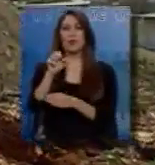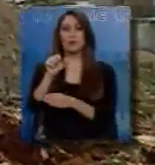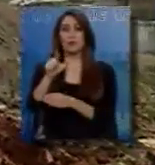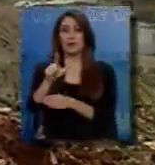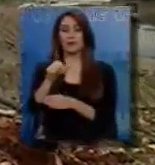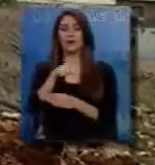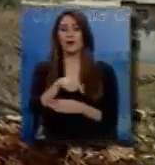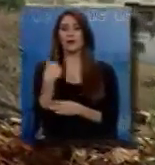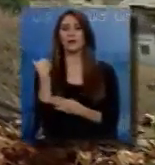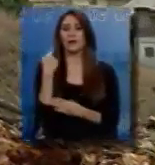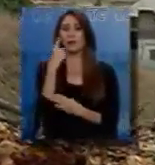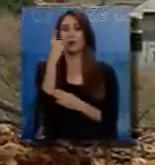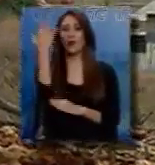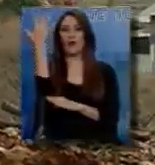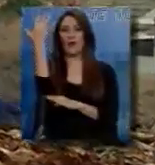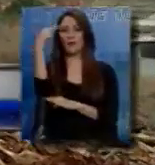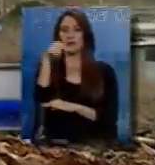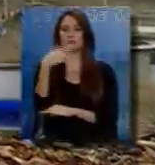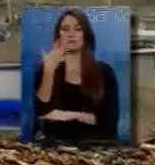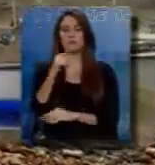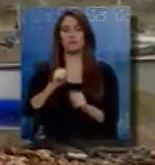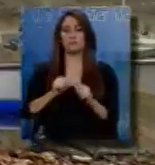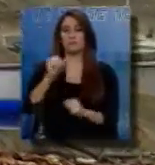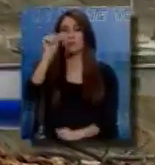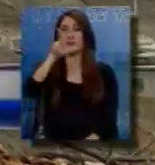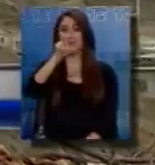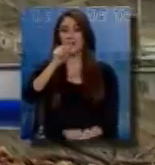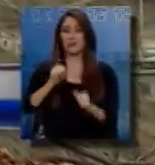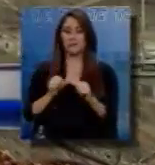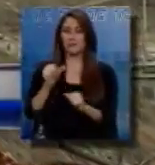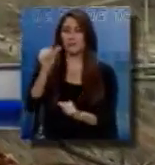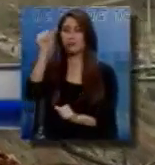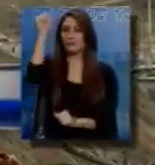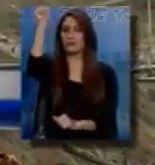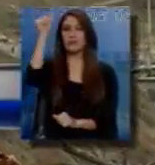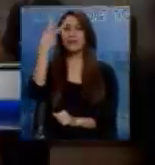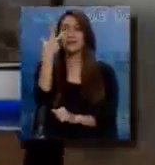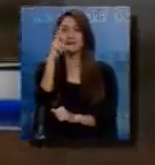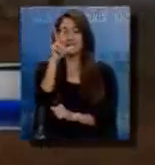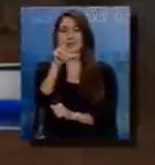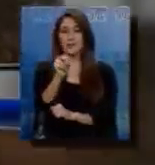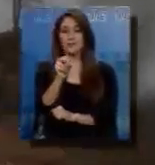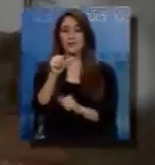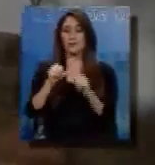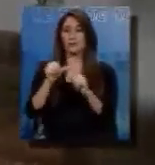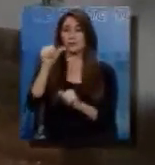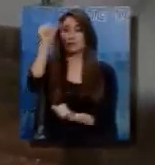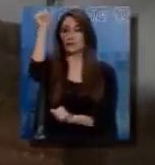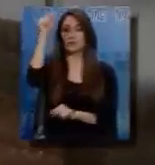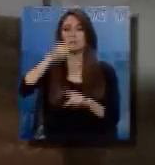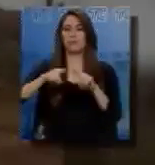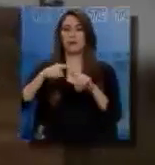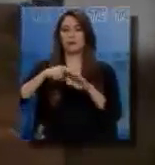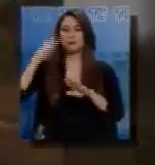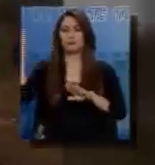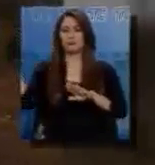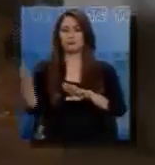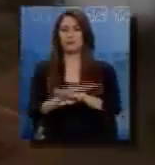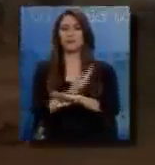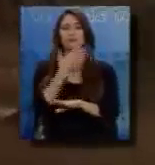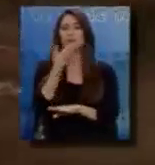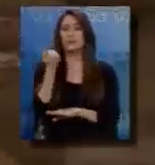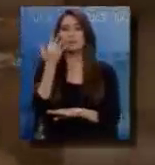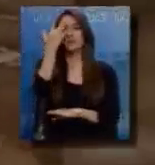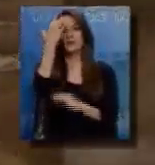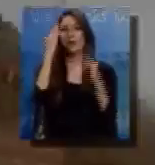Sinaí, había un árbol de aproximadamente 30 metros de altura que fue cortado tras la tragedia ocurrida en